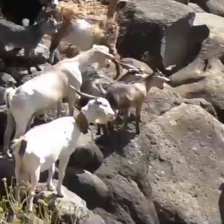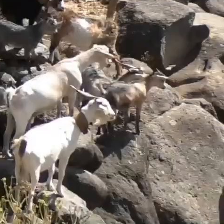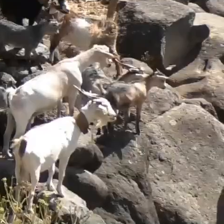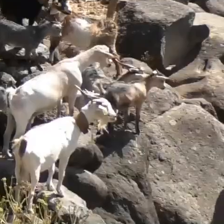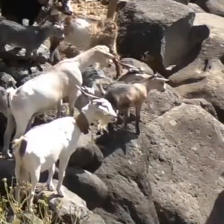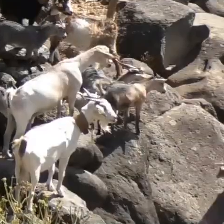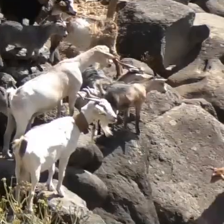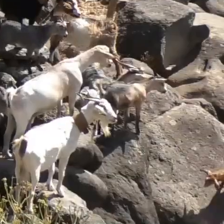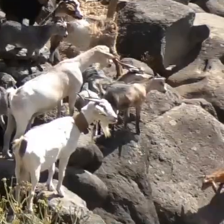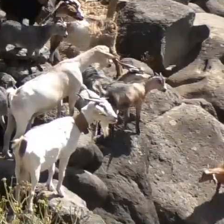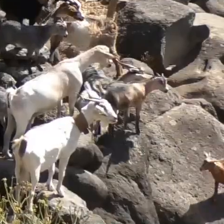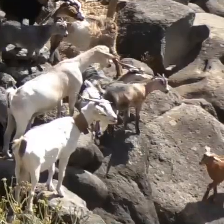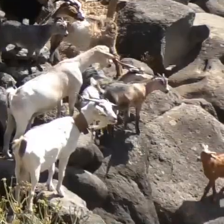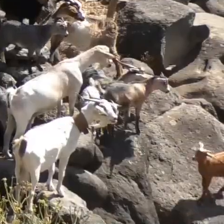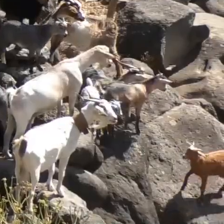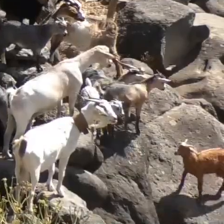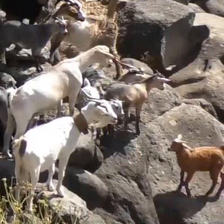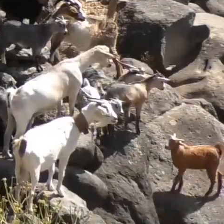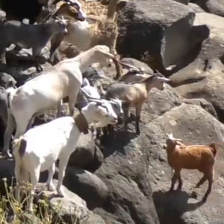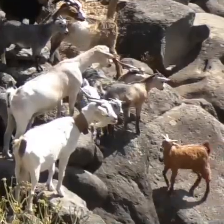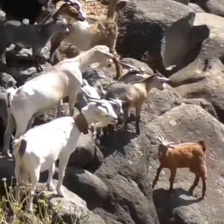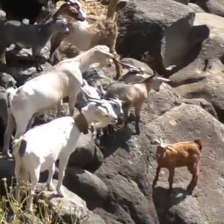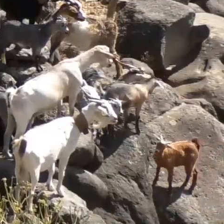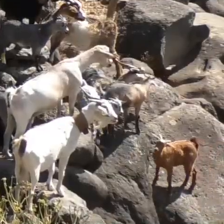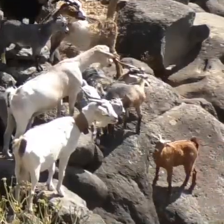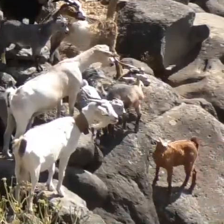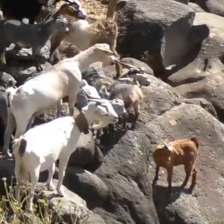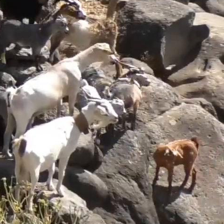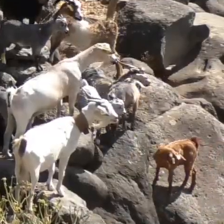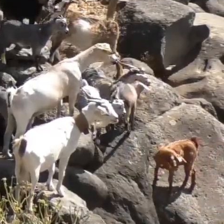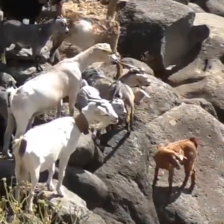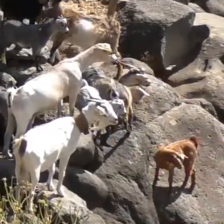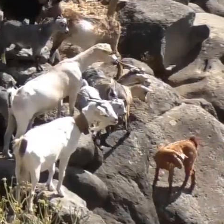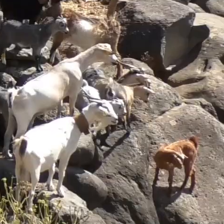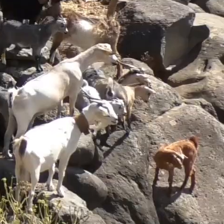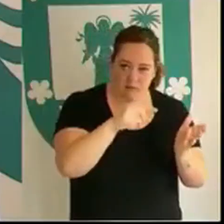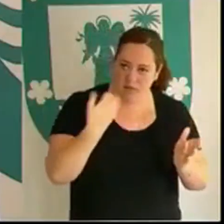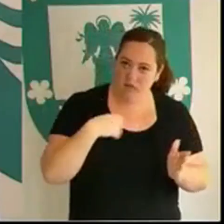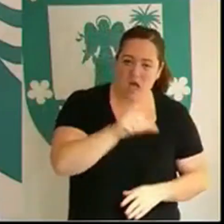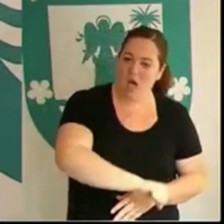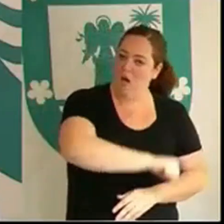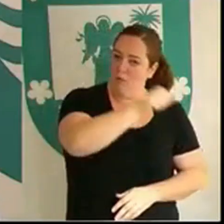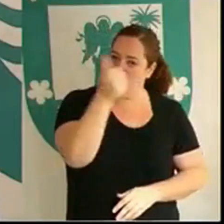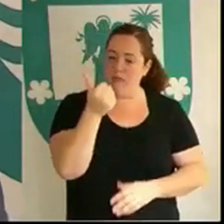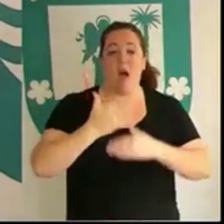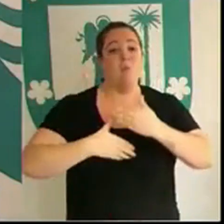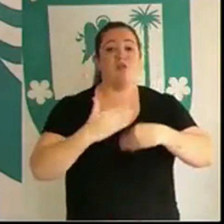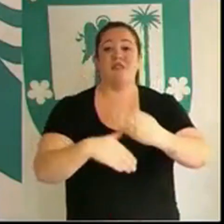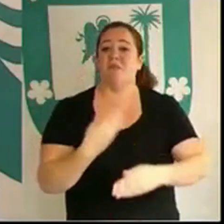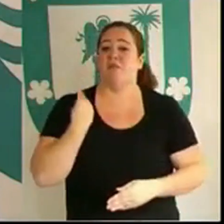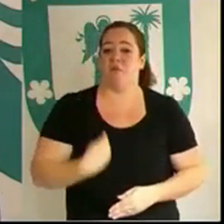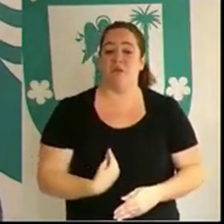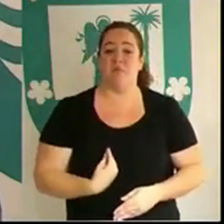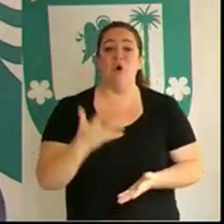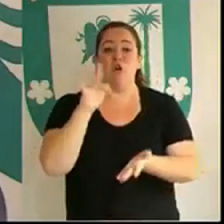sector primario, tienen un importe de 530.000 euros, también ya están aprobadas y el procedimiento es el mismo,